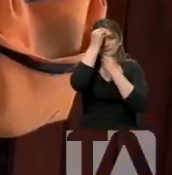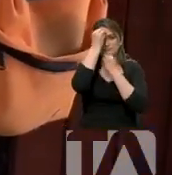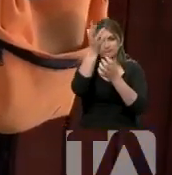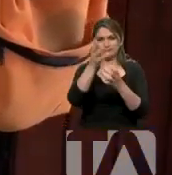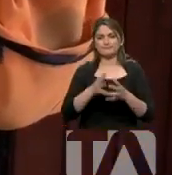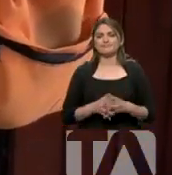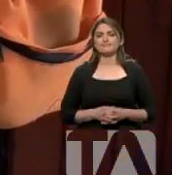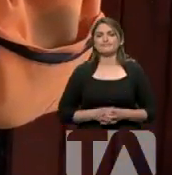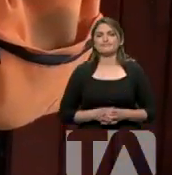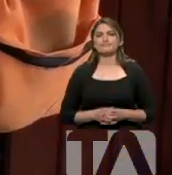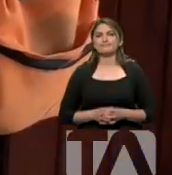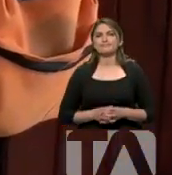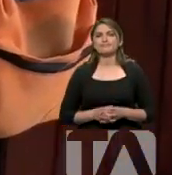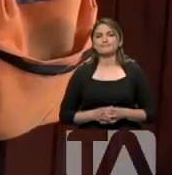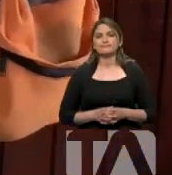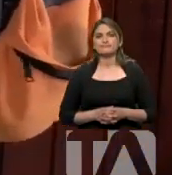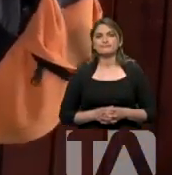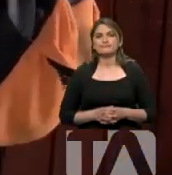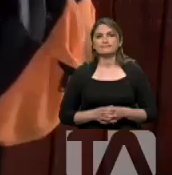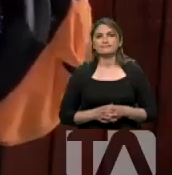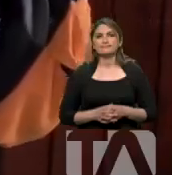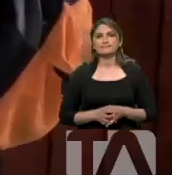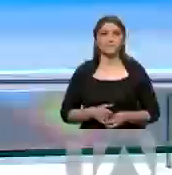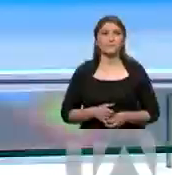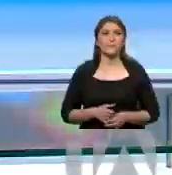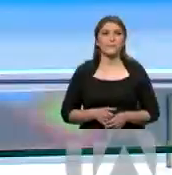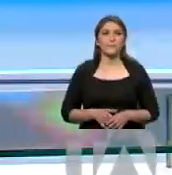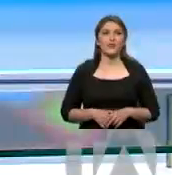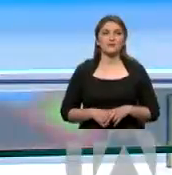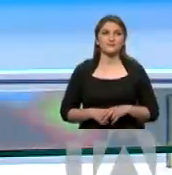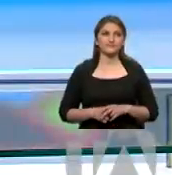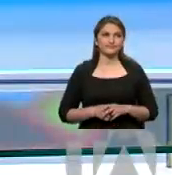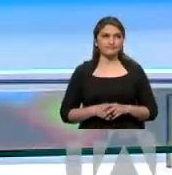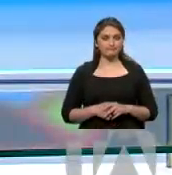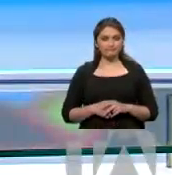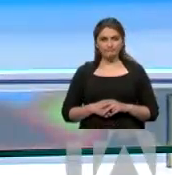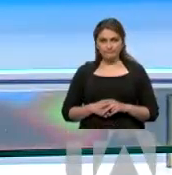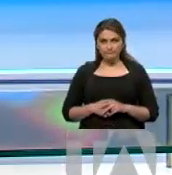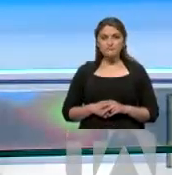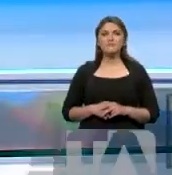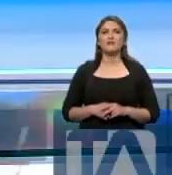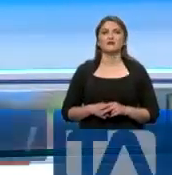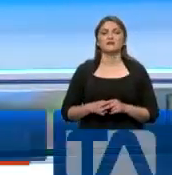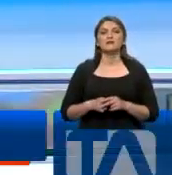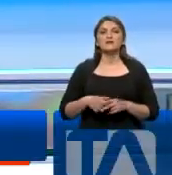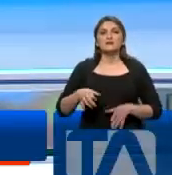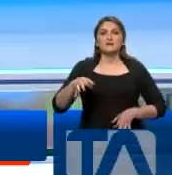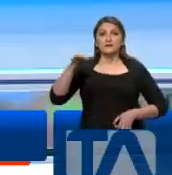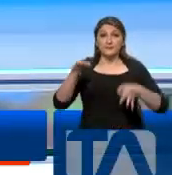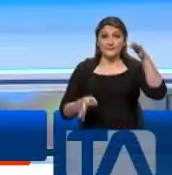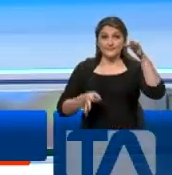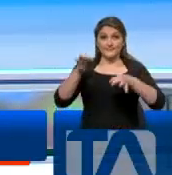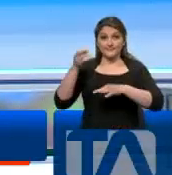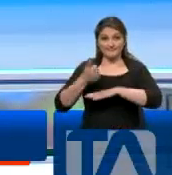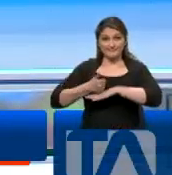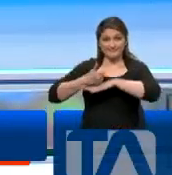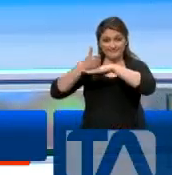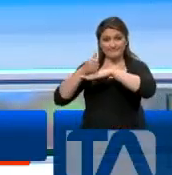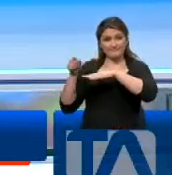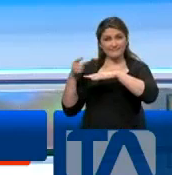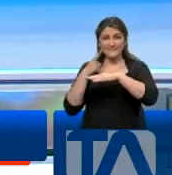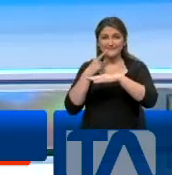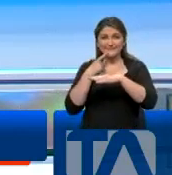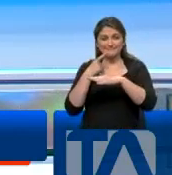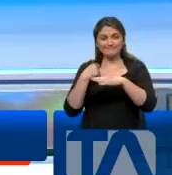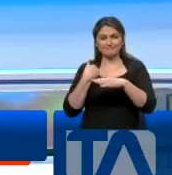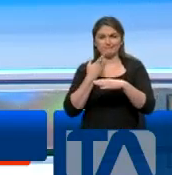Santiago, Wilson Cabrera, 24 horas. Más noticias. La Fiscalía oficializó sus quejas ante la